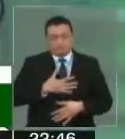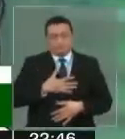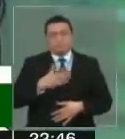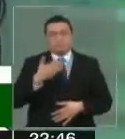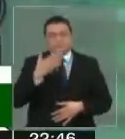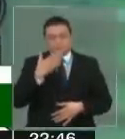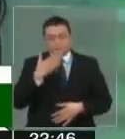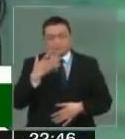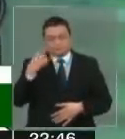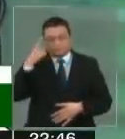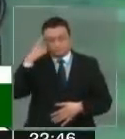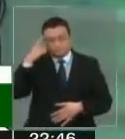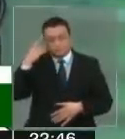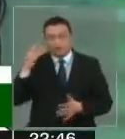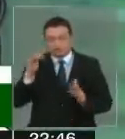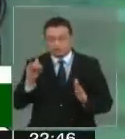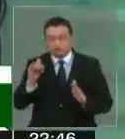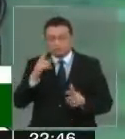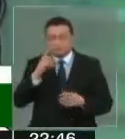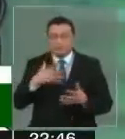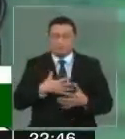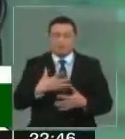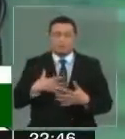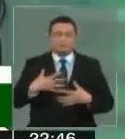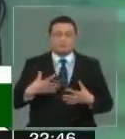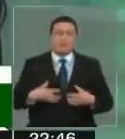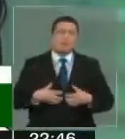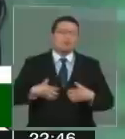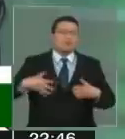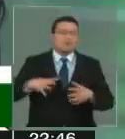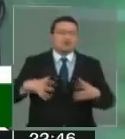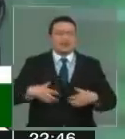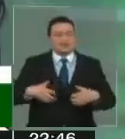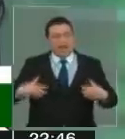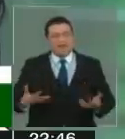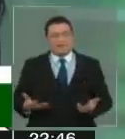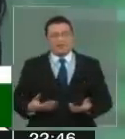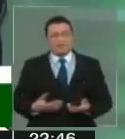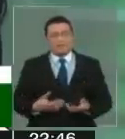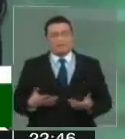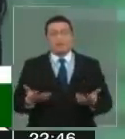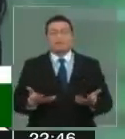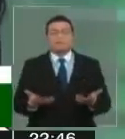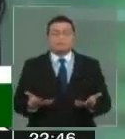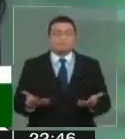porque dan ganas de, da mucha rabia también, o sea,